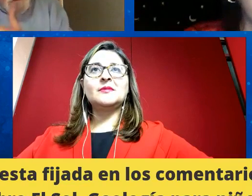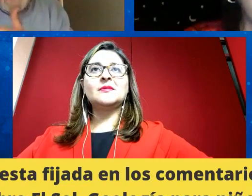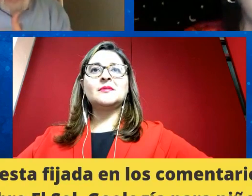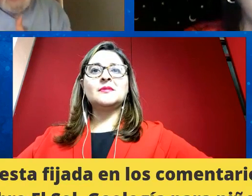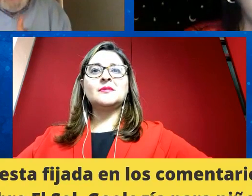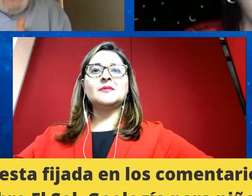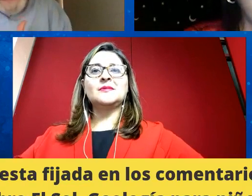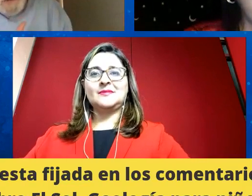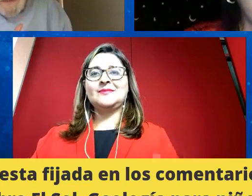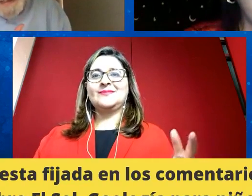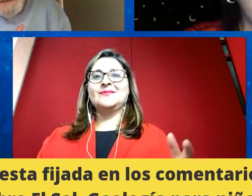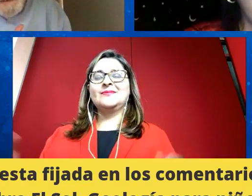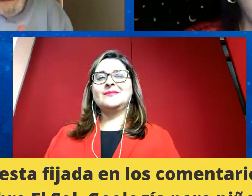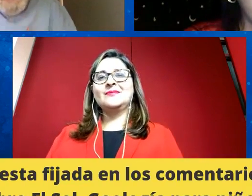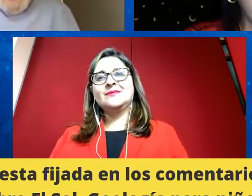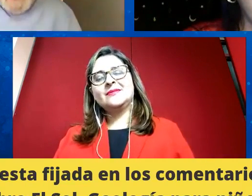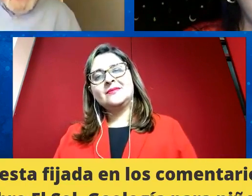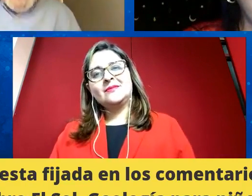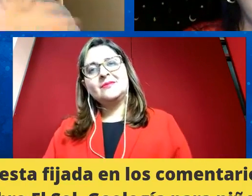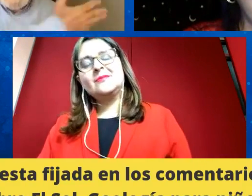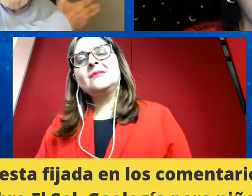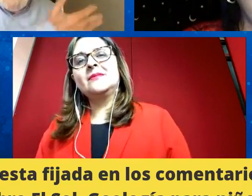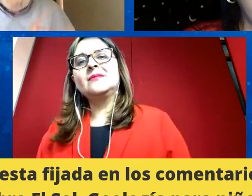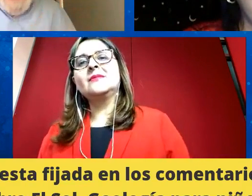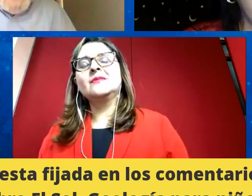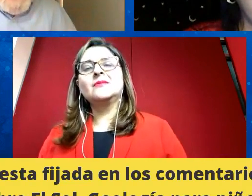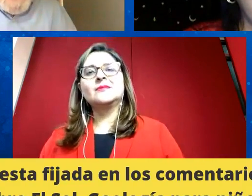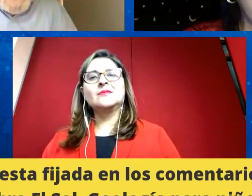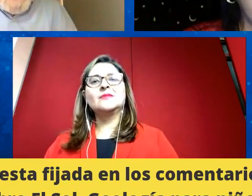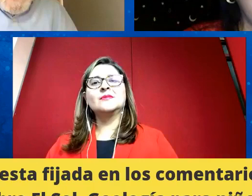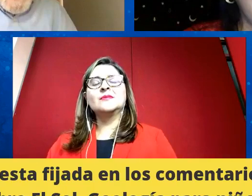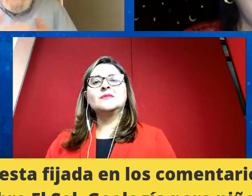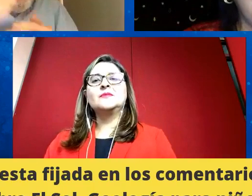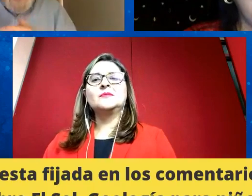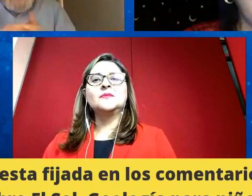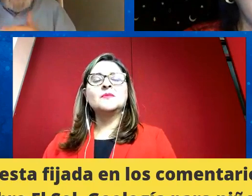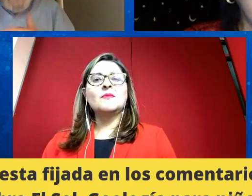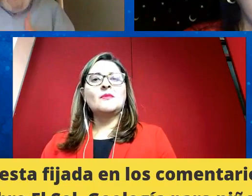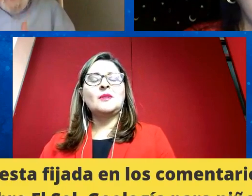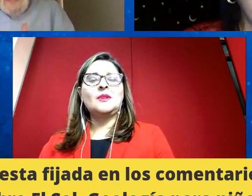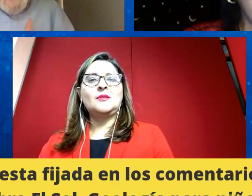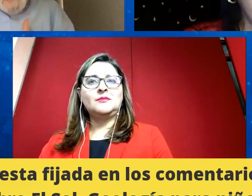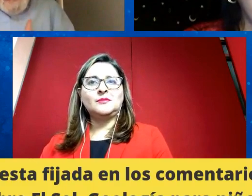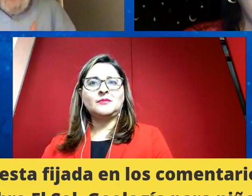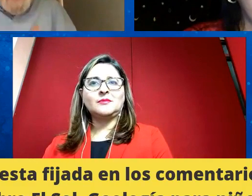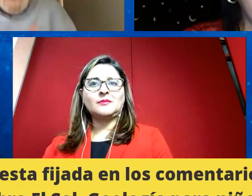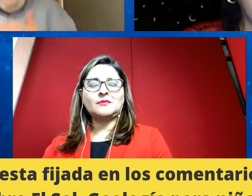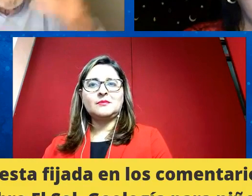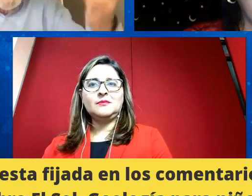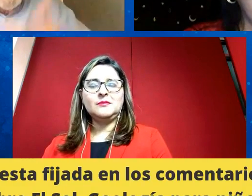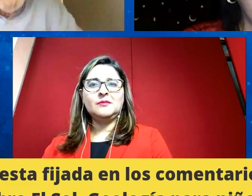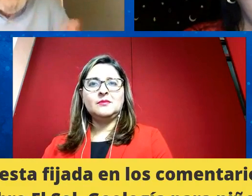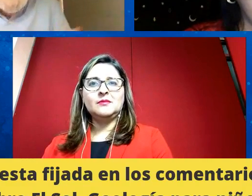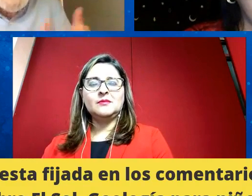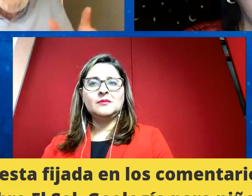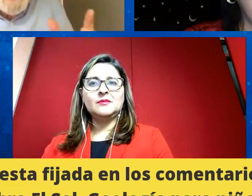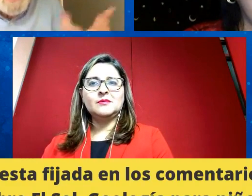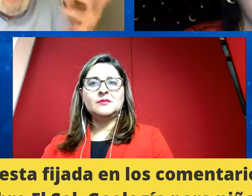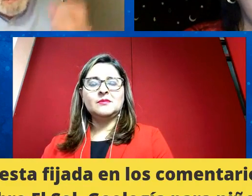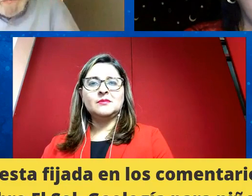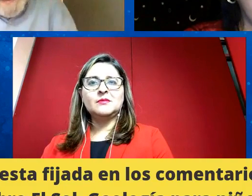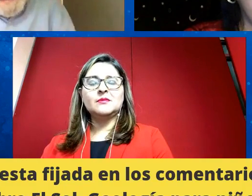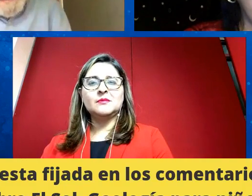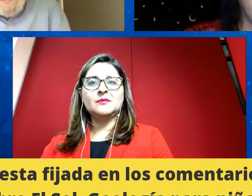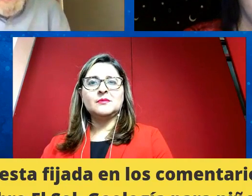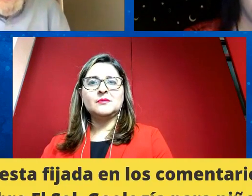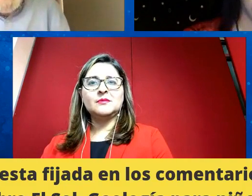se compró un pedazo entero del país, desde la Argentina hasta el mar. Y entonces, para pasar de aquí para allá, había que pasar por el terreno